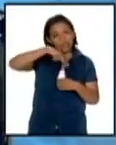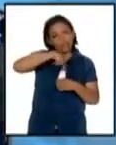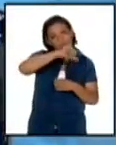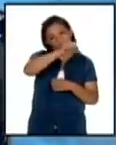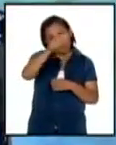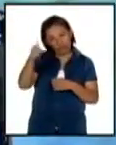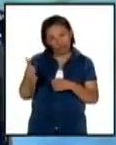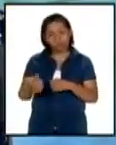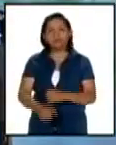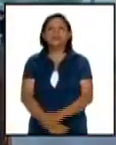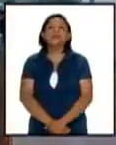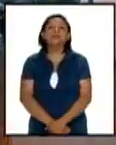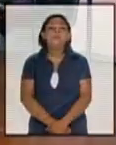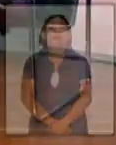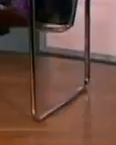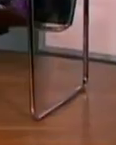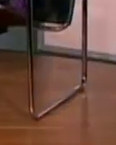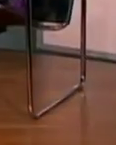los Otros.